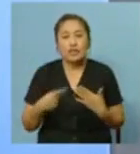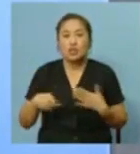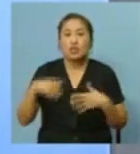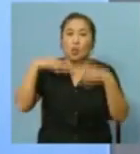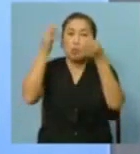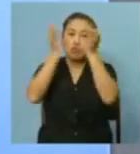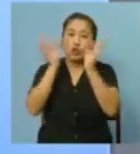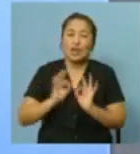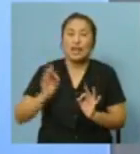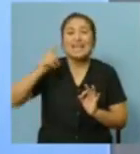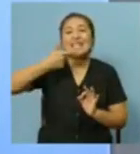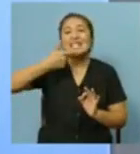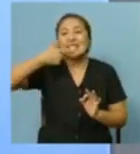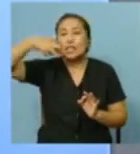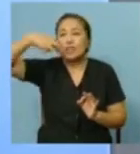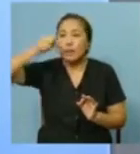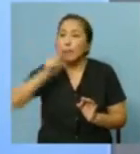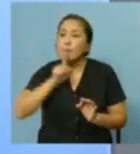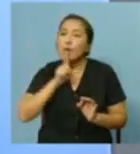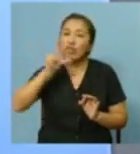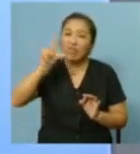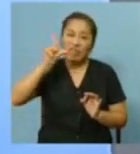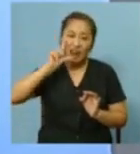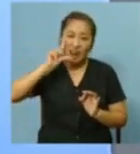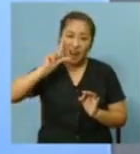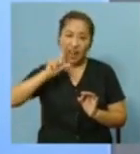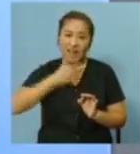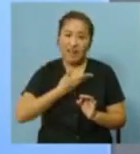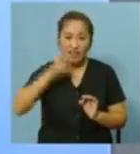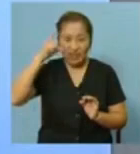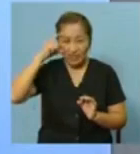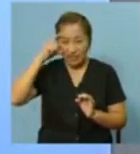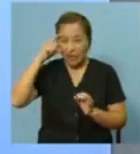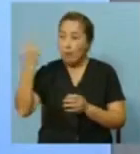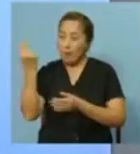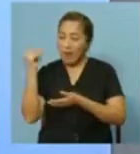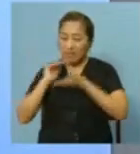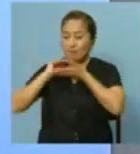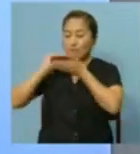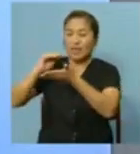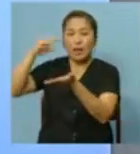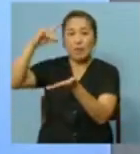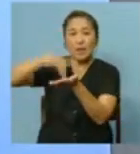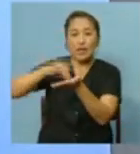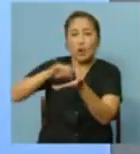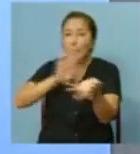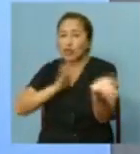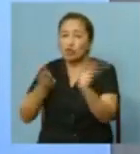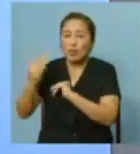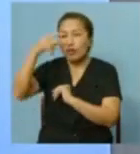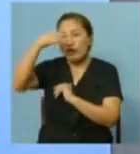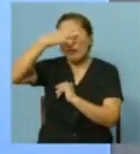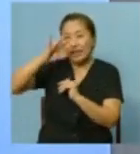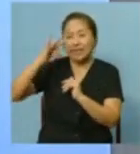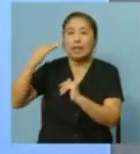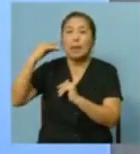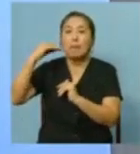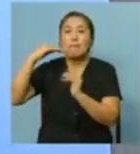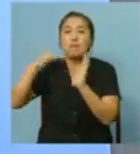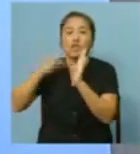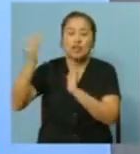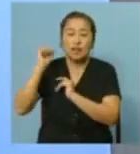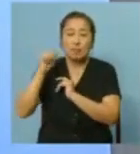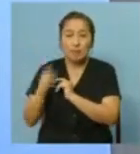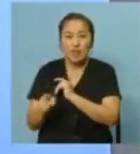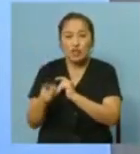spotlight que éste va a invertir en el caso de perico una cifra cercana a 20 millones de pesos